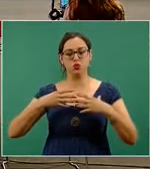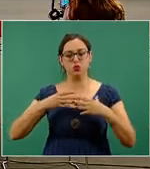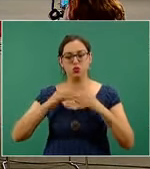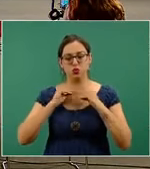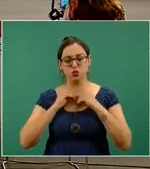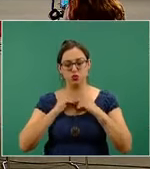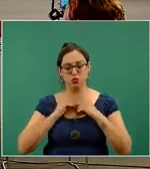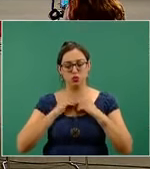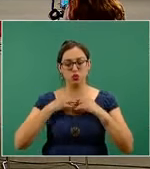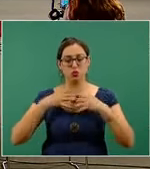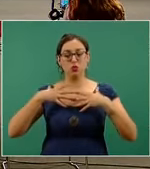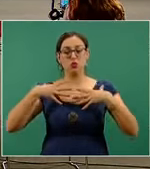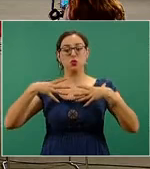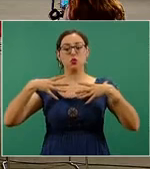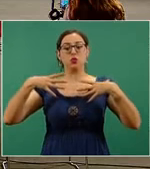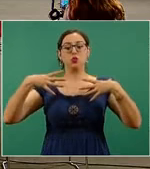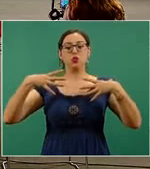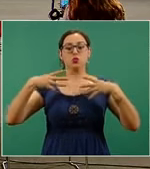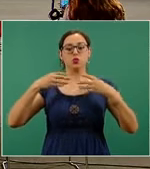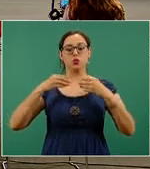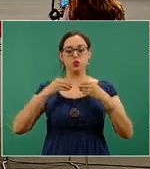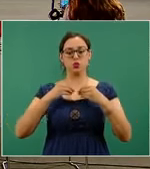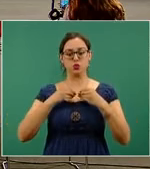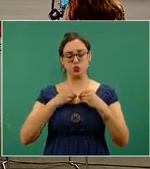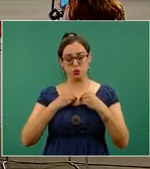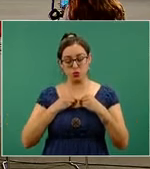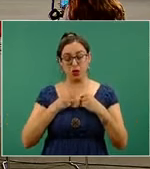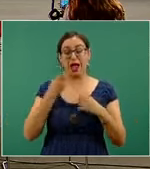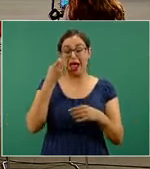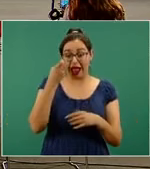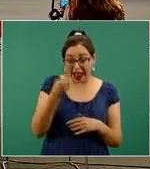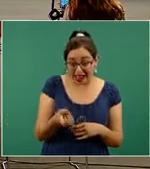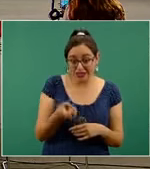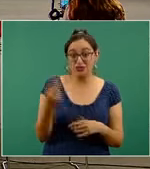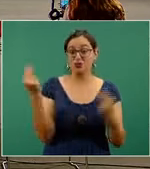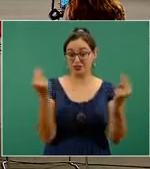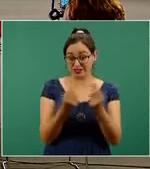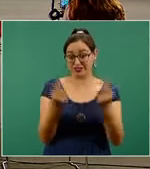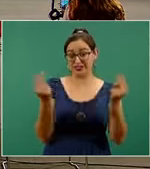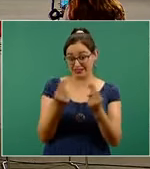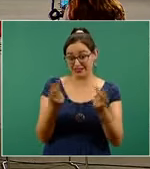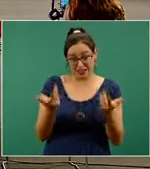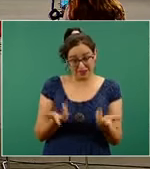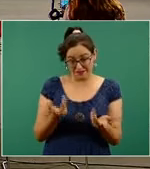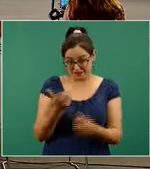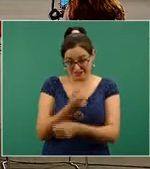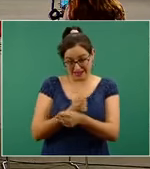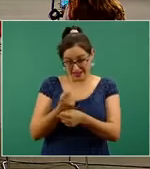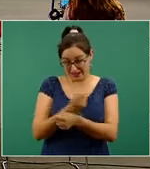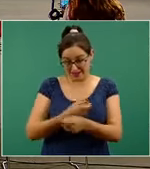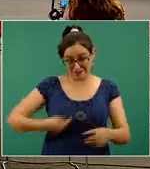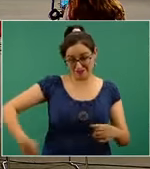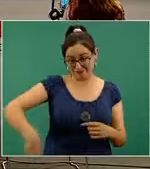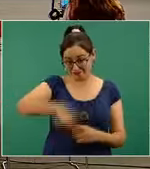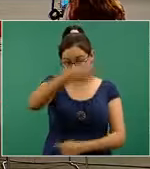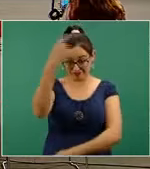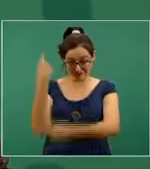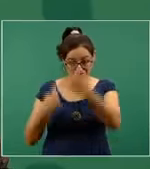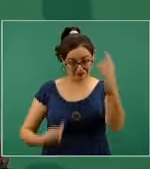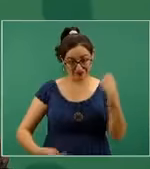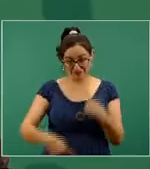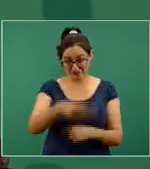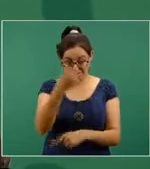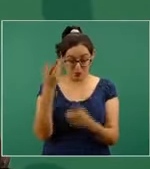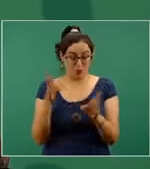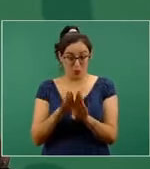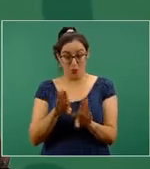máxima capacidad de inspiración, y por lo tanto contribuyan también a una adecuada oxigenación. Recordemos que los pulmones son los que